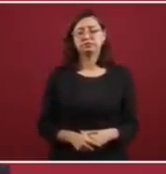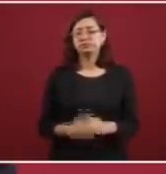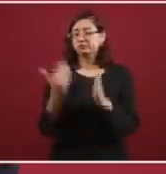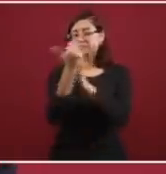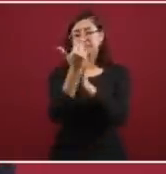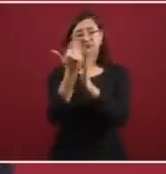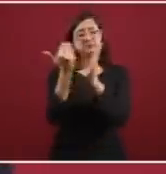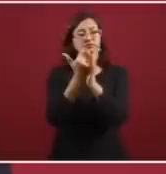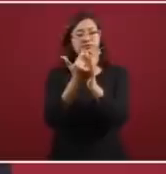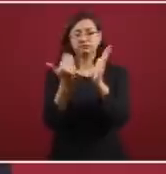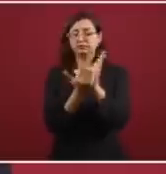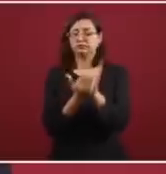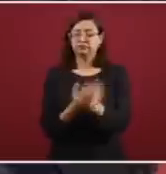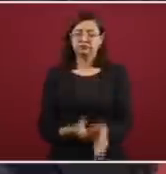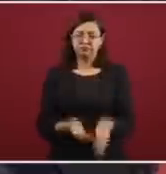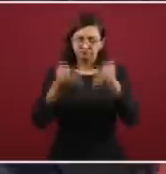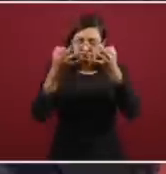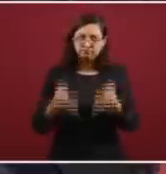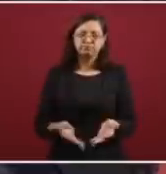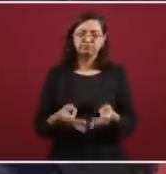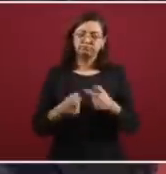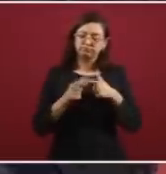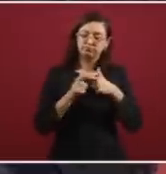nuestra estrategia.